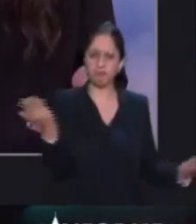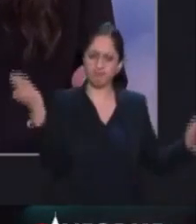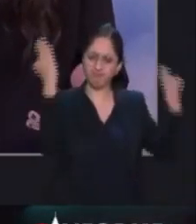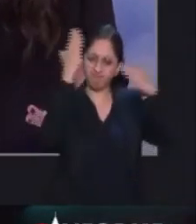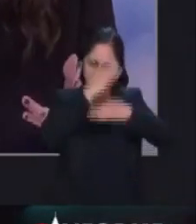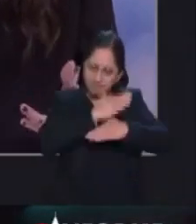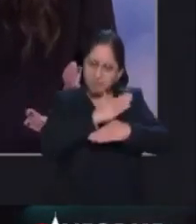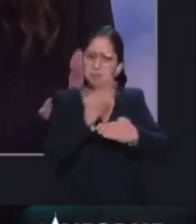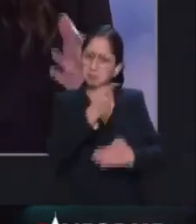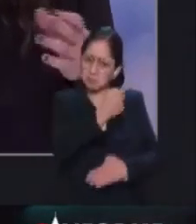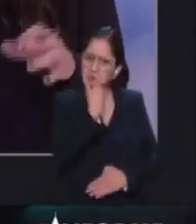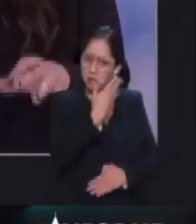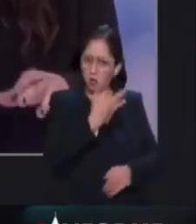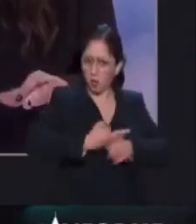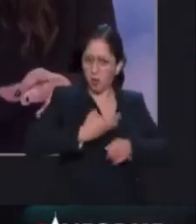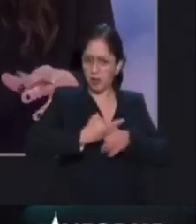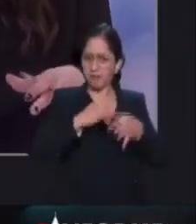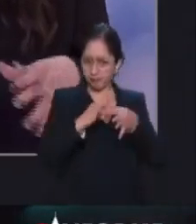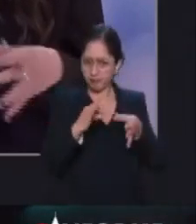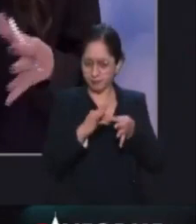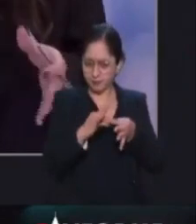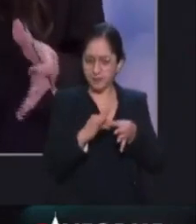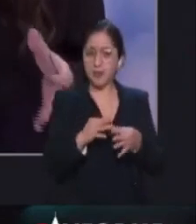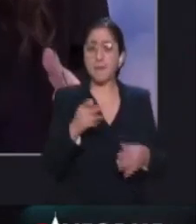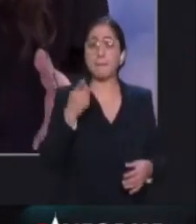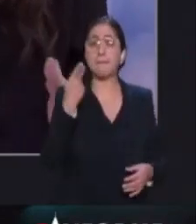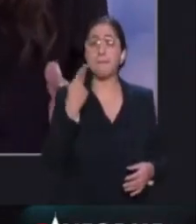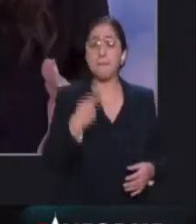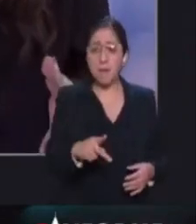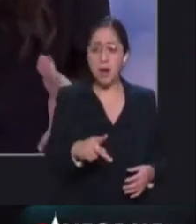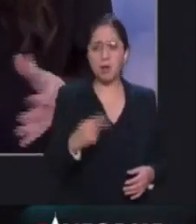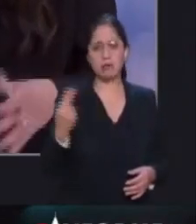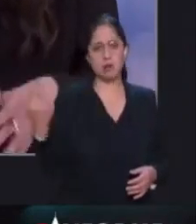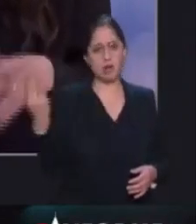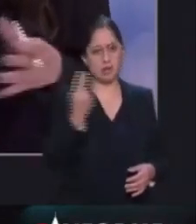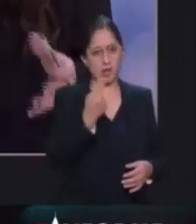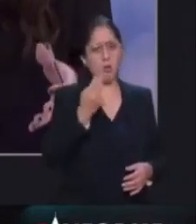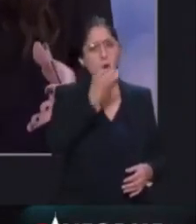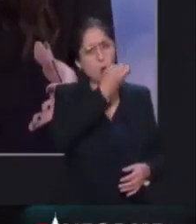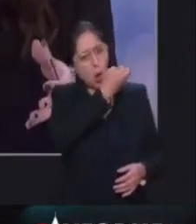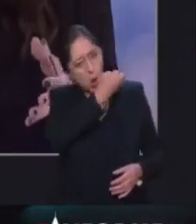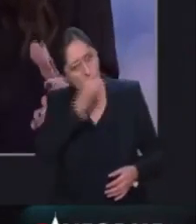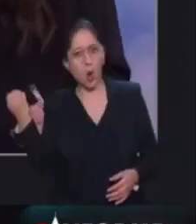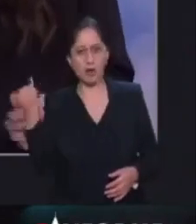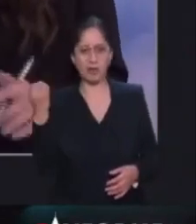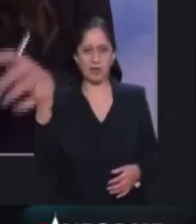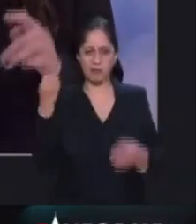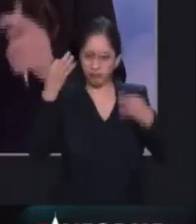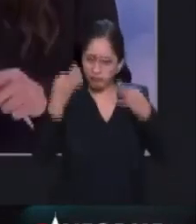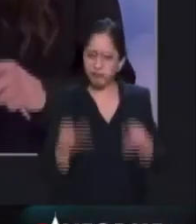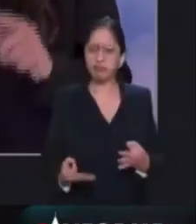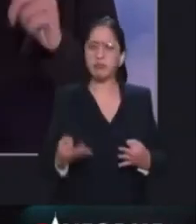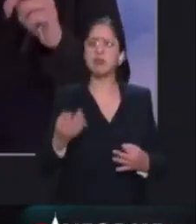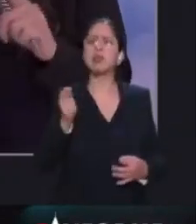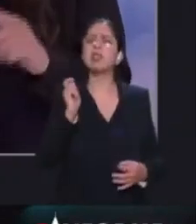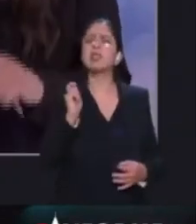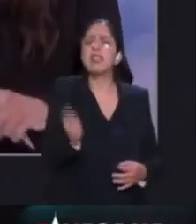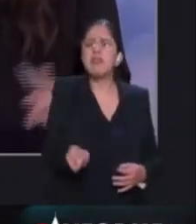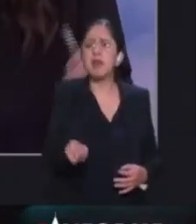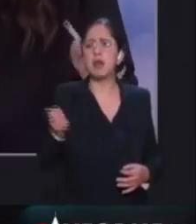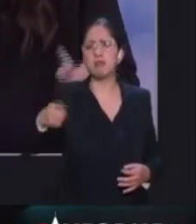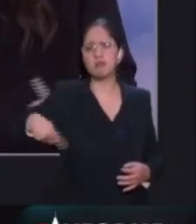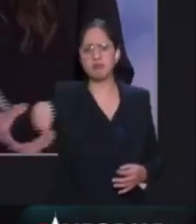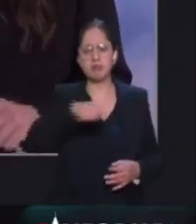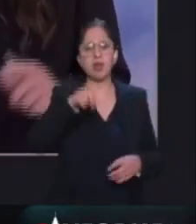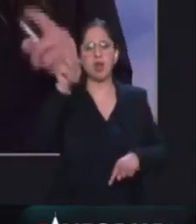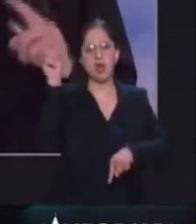como ahorita lo están comentando. Sin embargo, nada más poner orden en donde hay que poner orden, que implica un